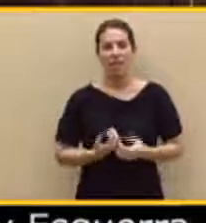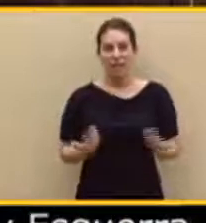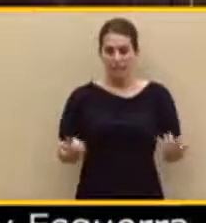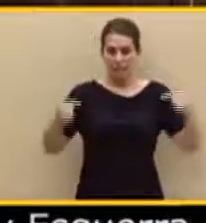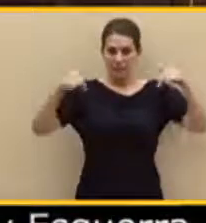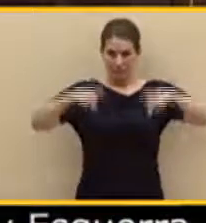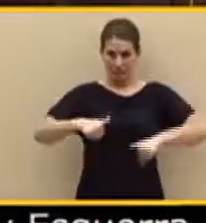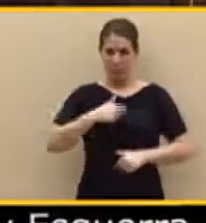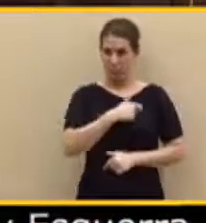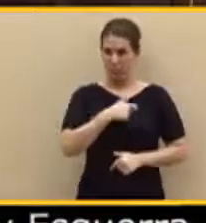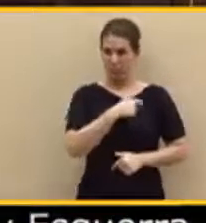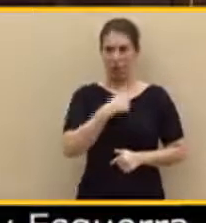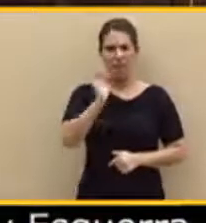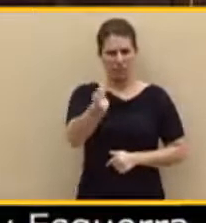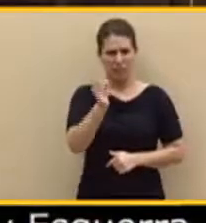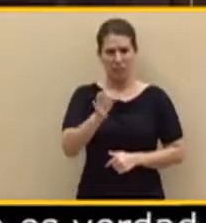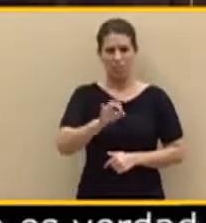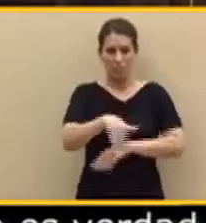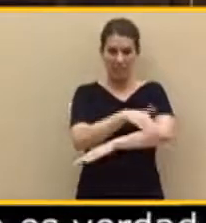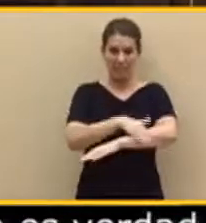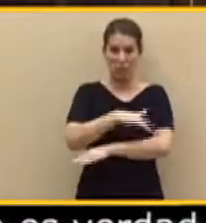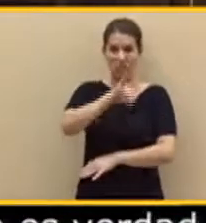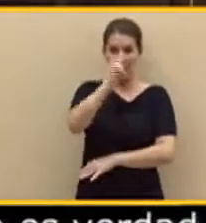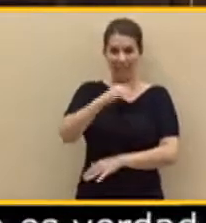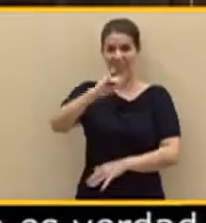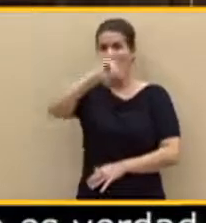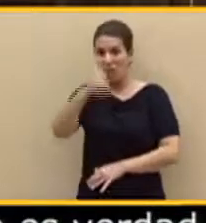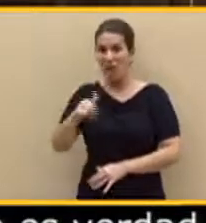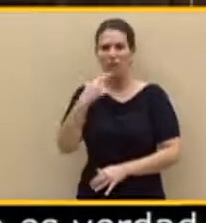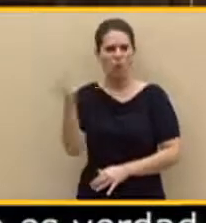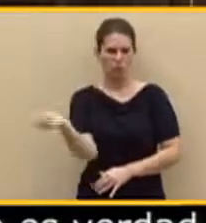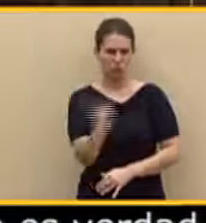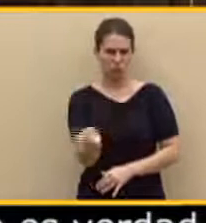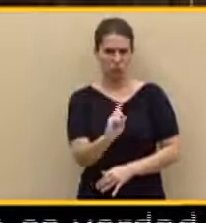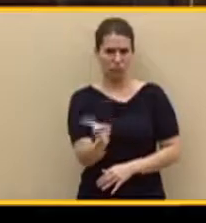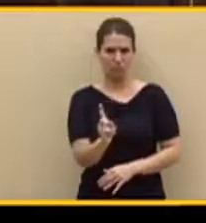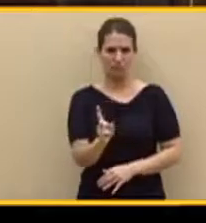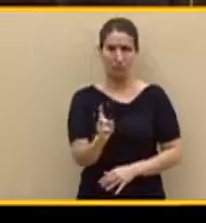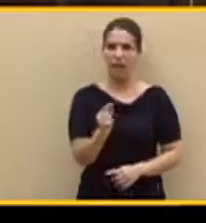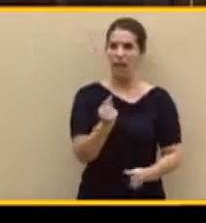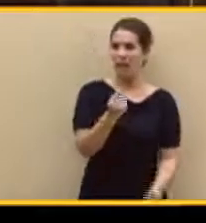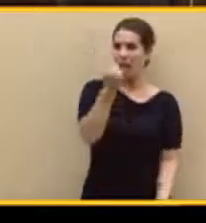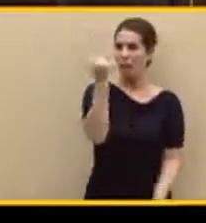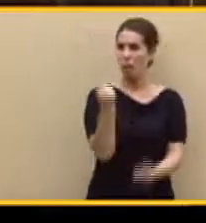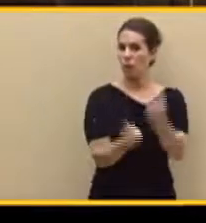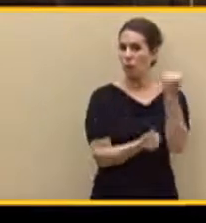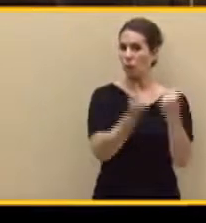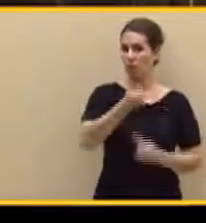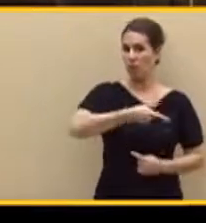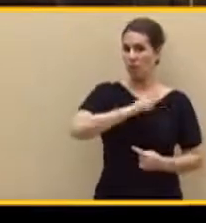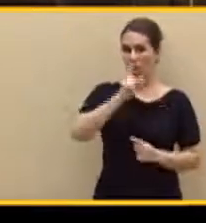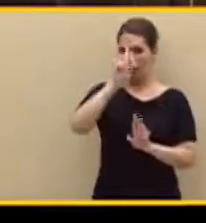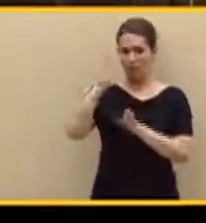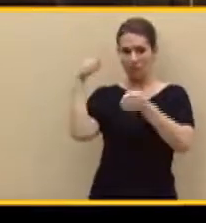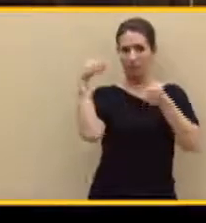es verdad que el ministro Fernández Díaz lo negó. Mientras unos se habrían dedicado, unos mandos de la policía se habrían dedicado a animar